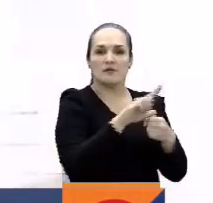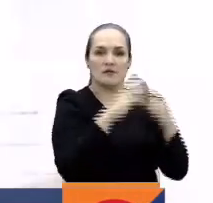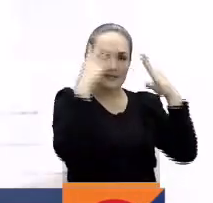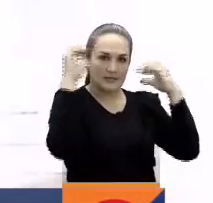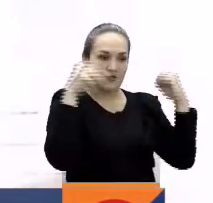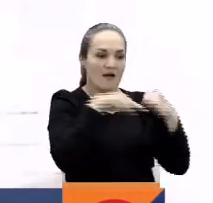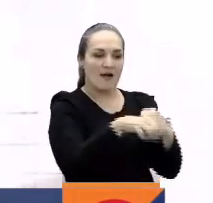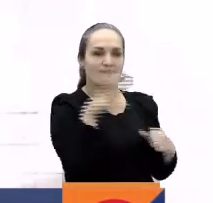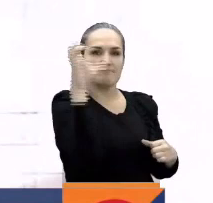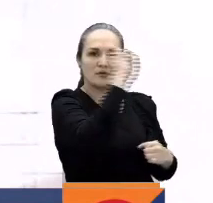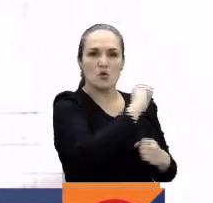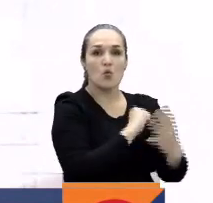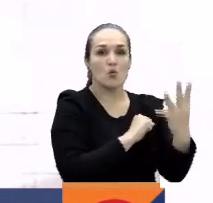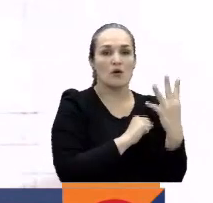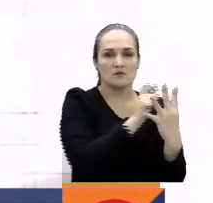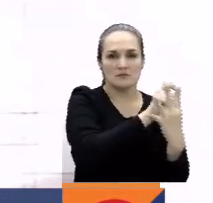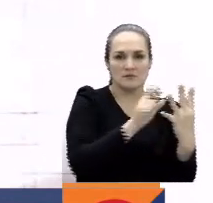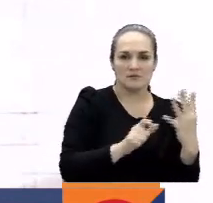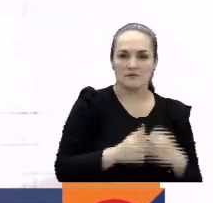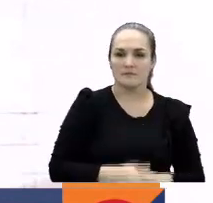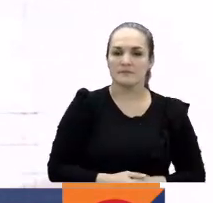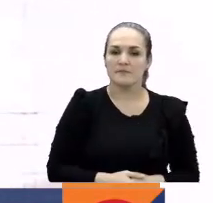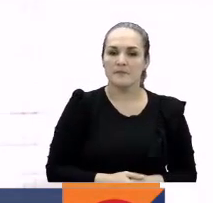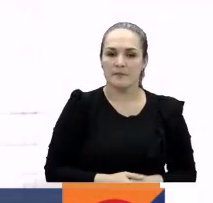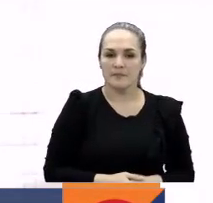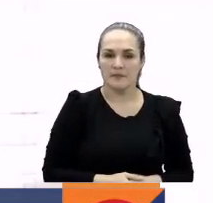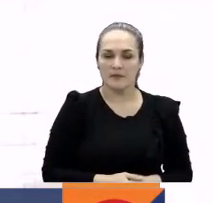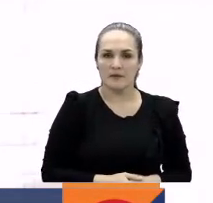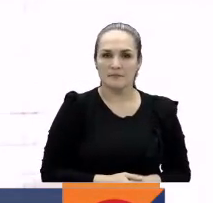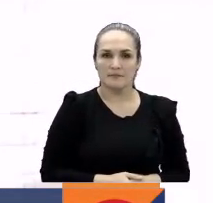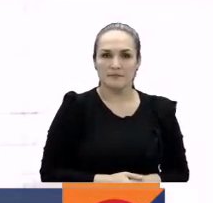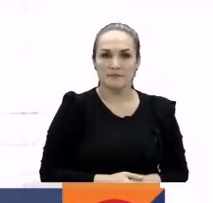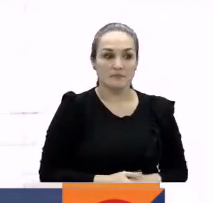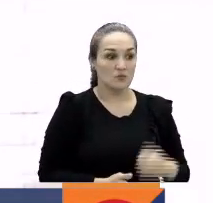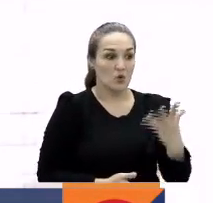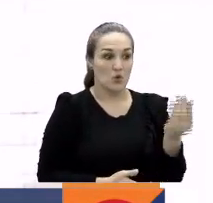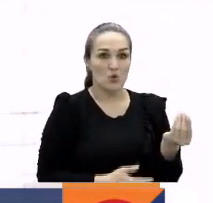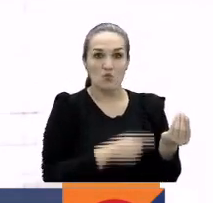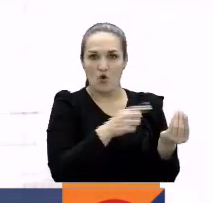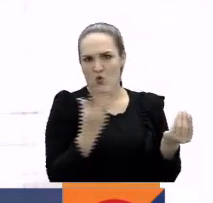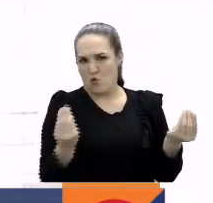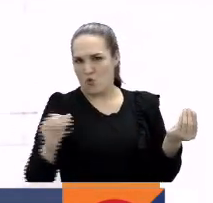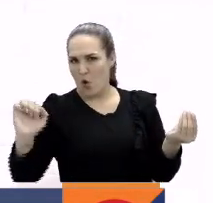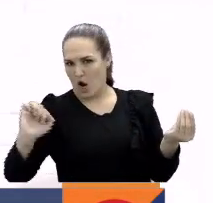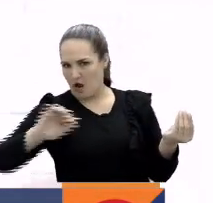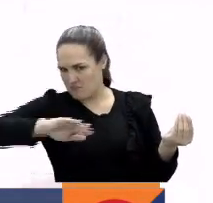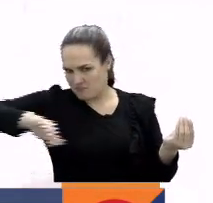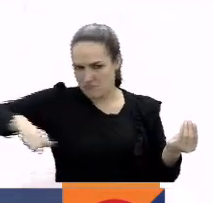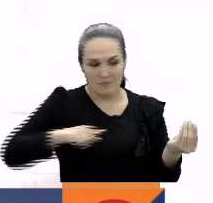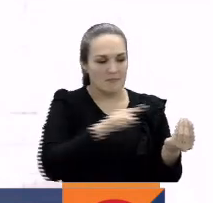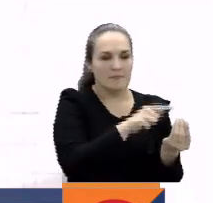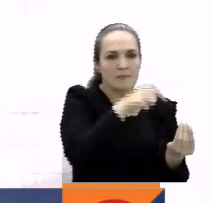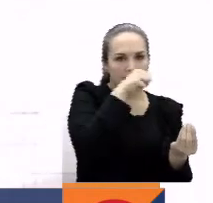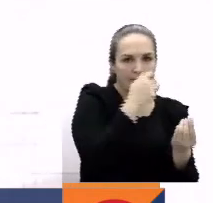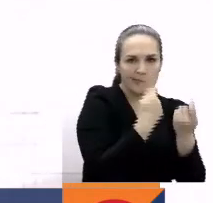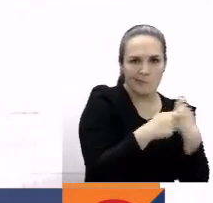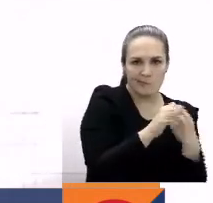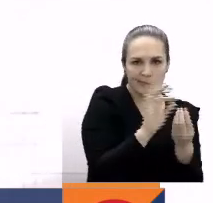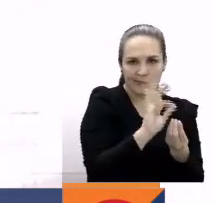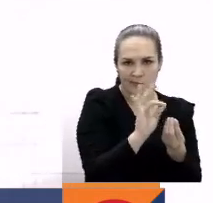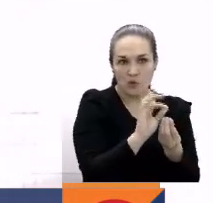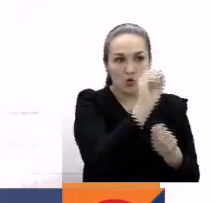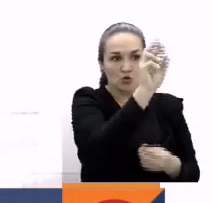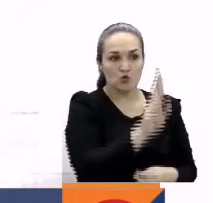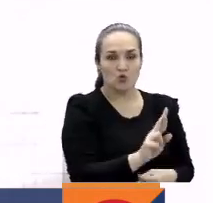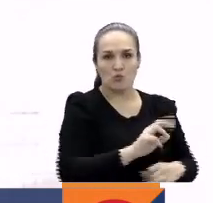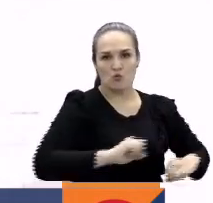Cristóbal. La captura de un componente criminal que se dedicaba al tráfico de estupefaciente en el sur de la